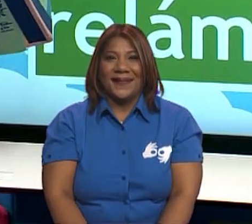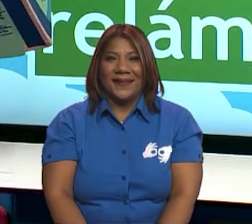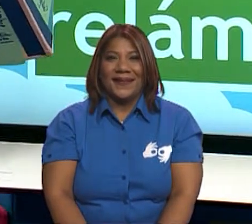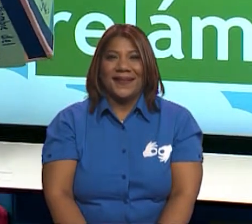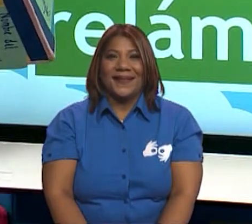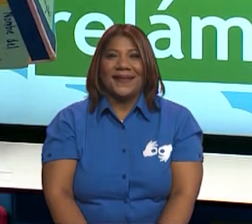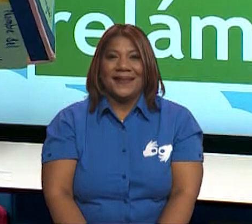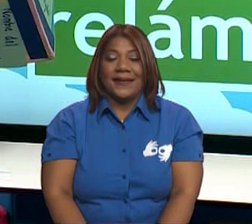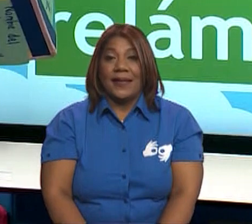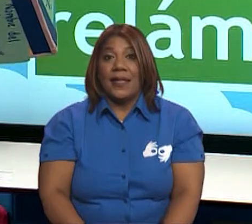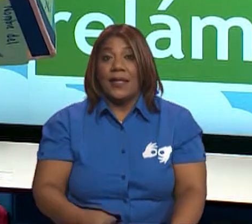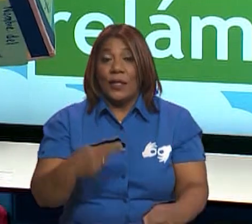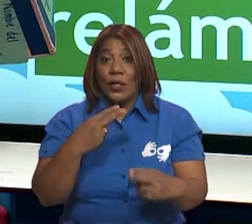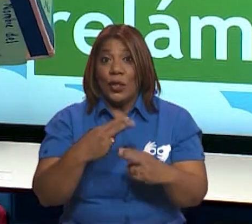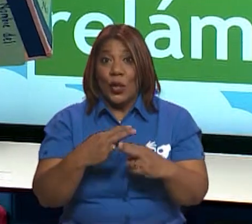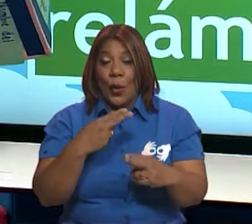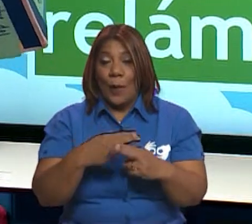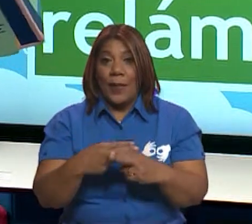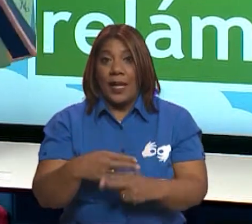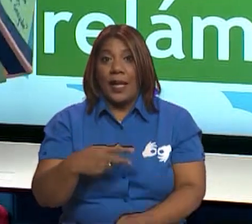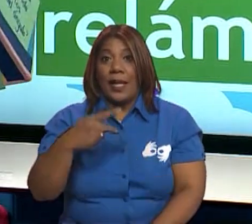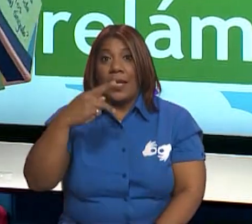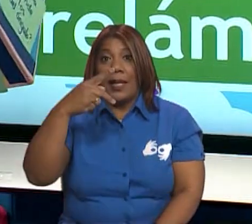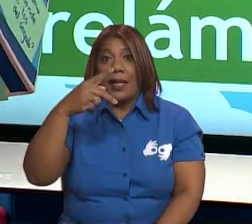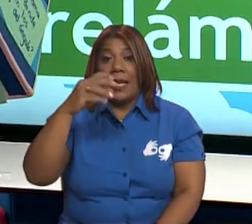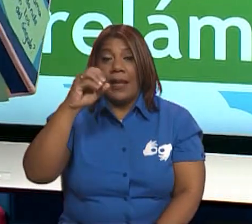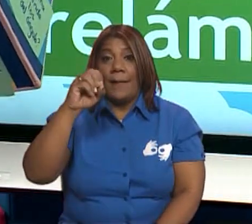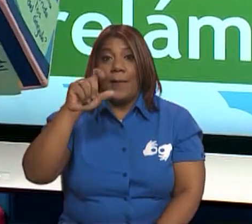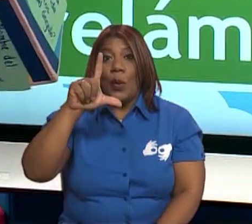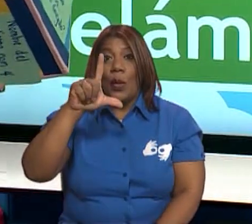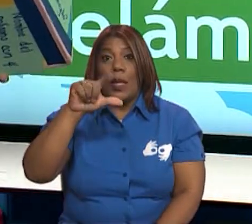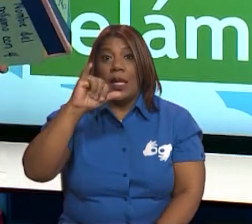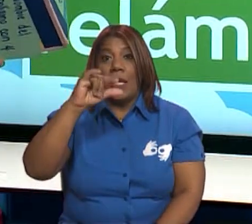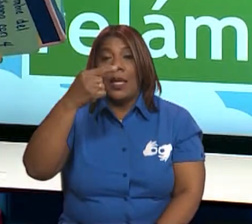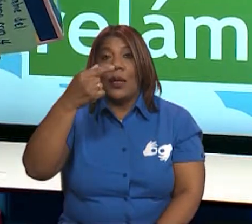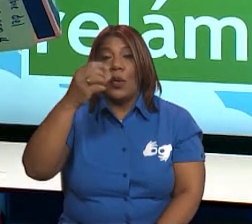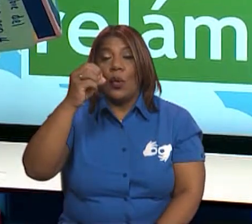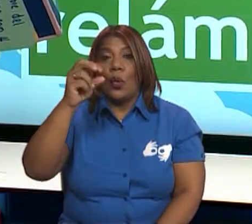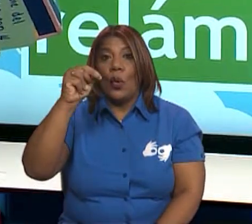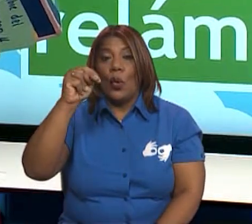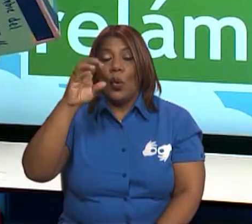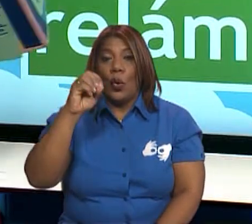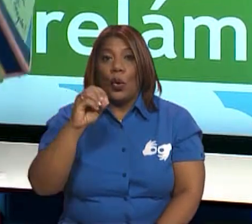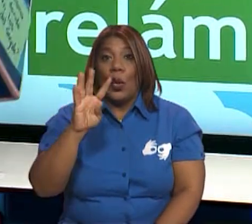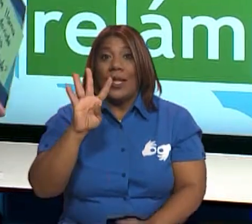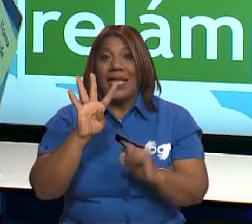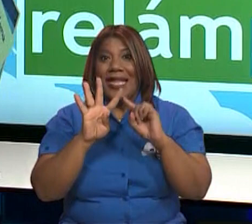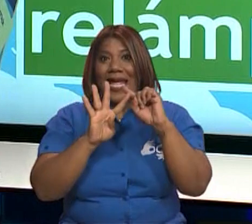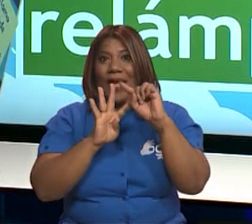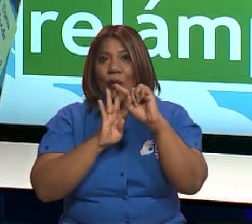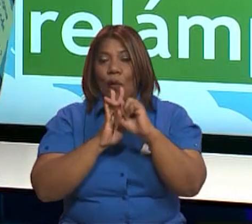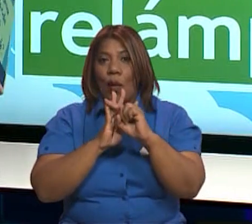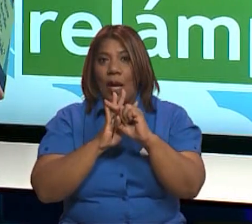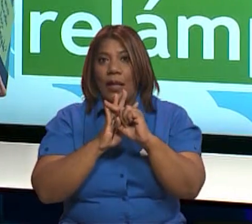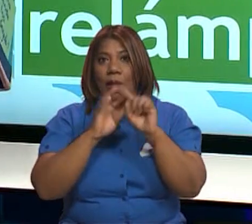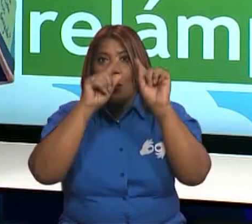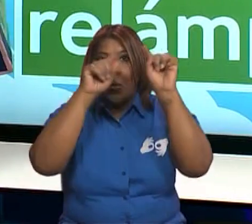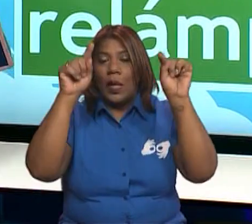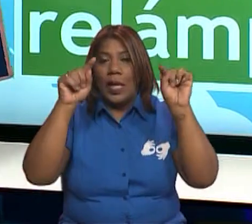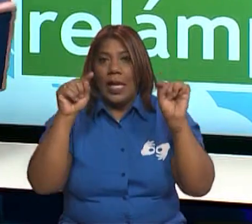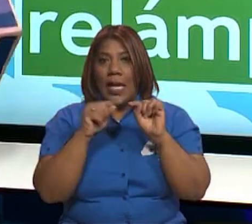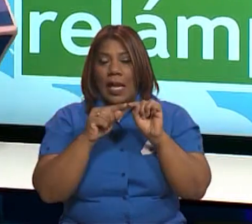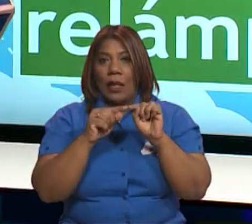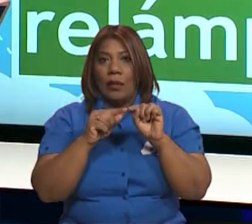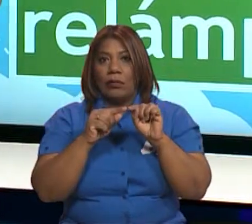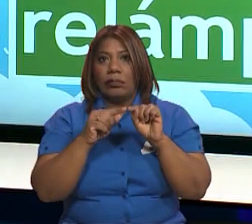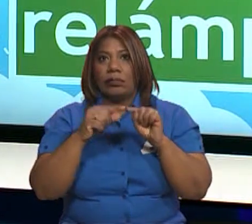¿no? Nombre del polígono de cuatro lados. Sus lados opuestos tienen igual medida. Es